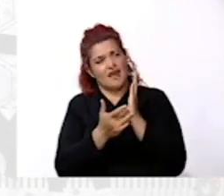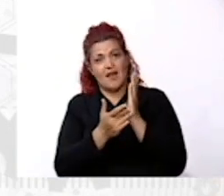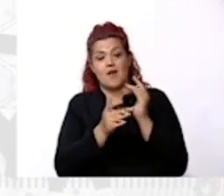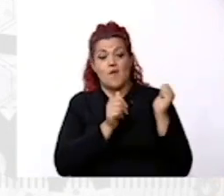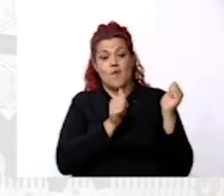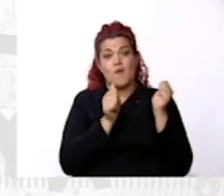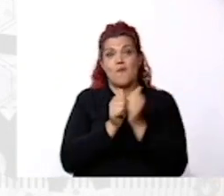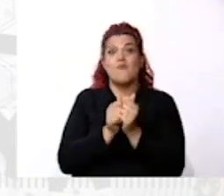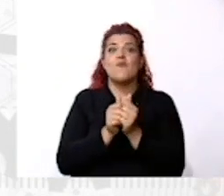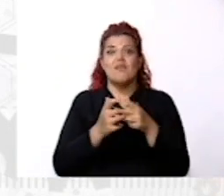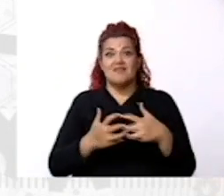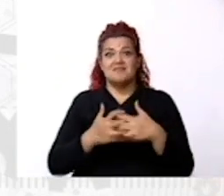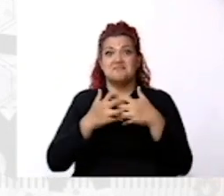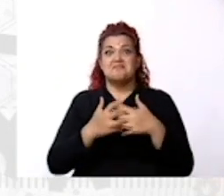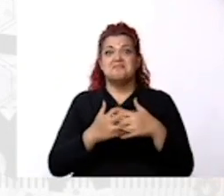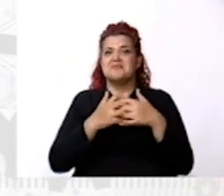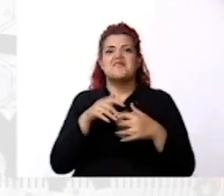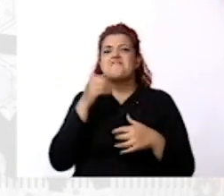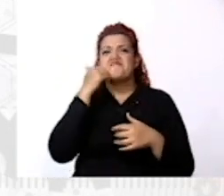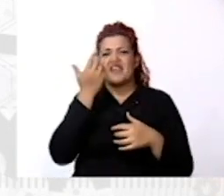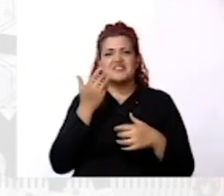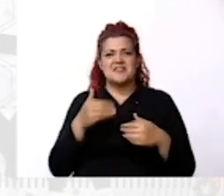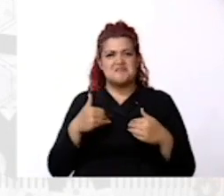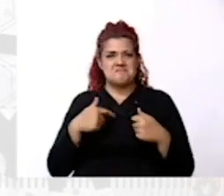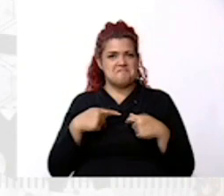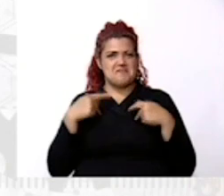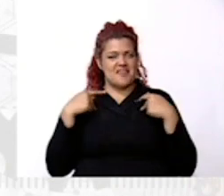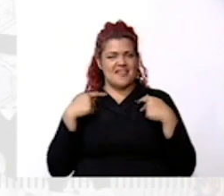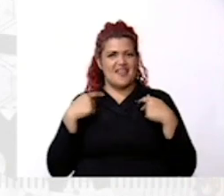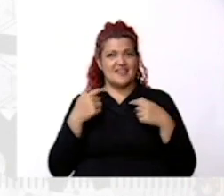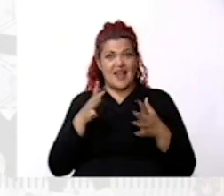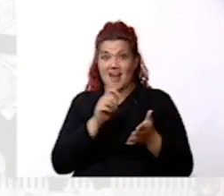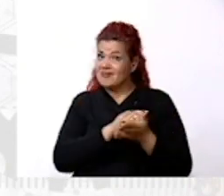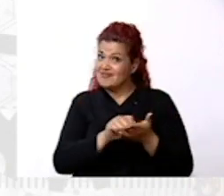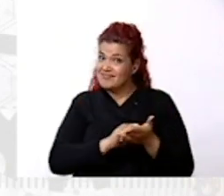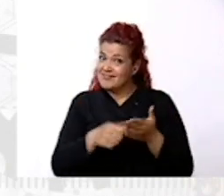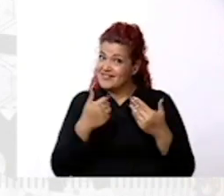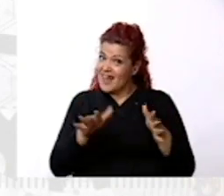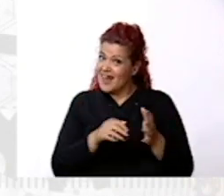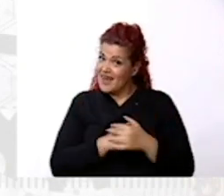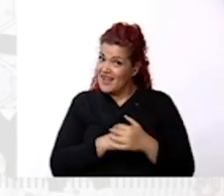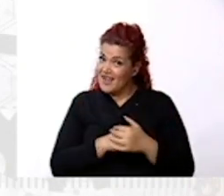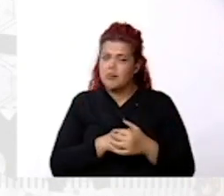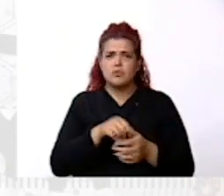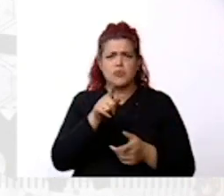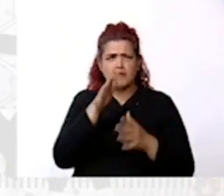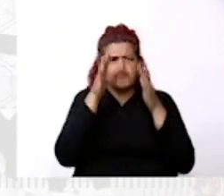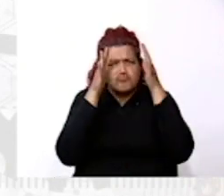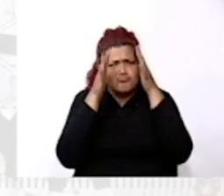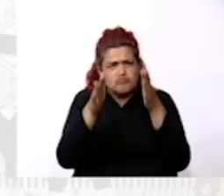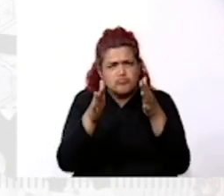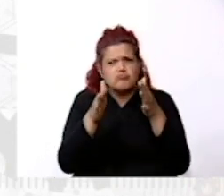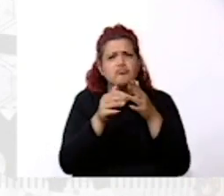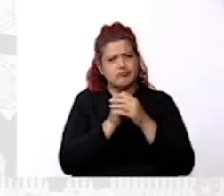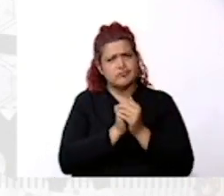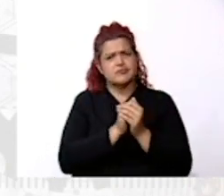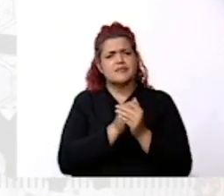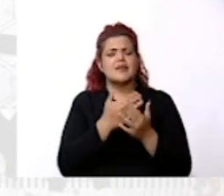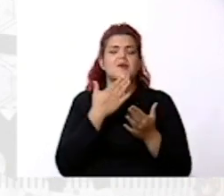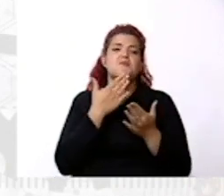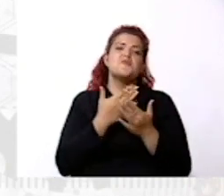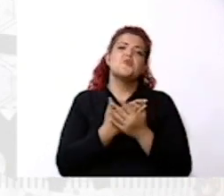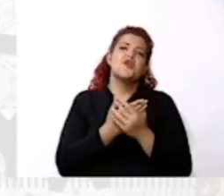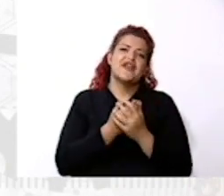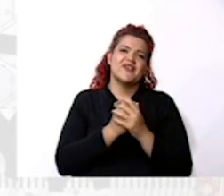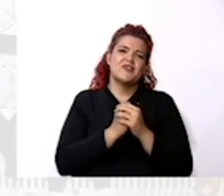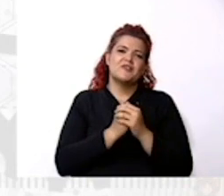máquinas nos facilitan muchísimo la vida. ¿Han anotado? ¿Han puesto mucha atención? Bueno,